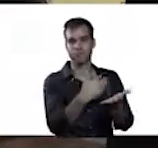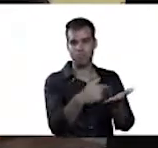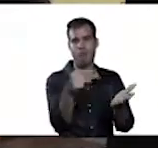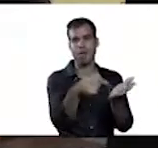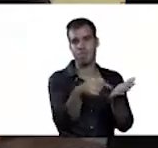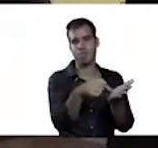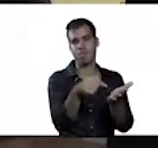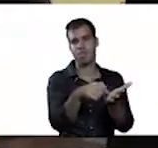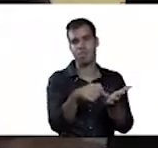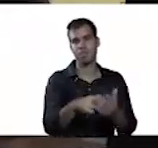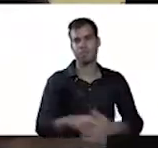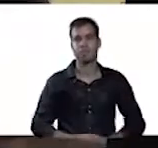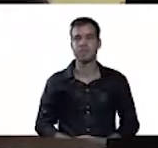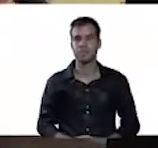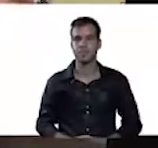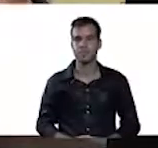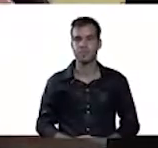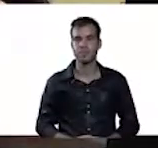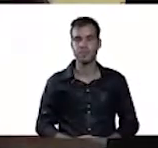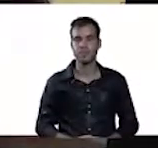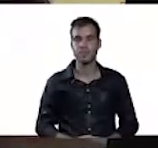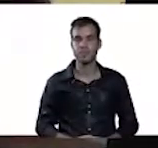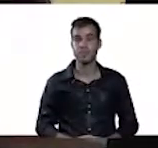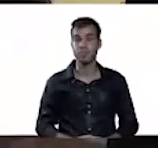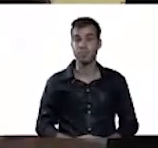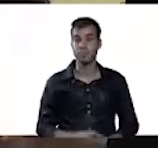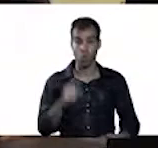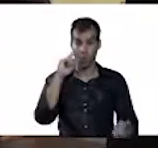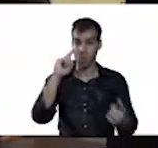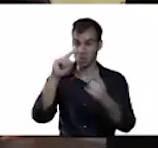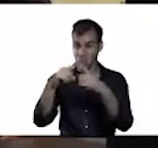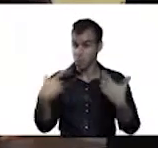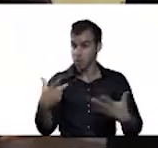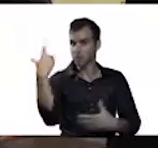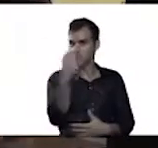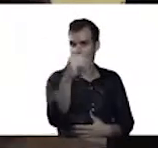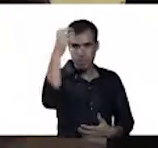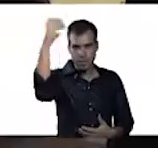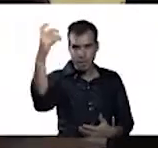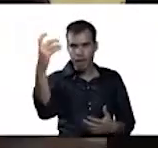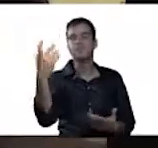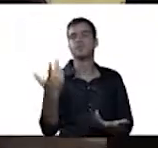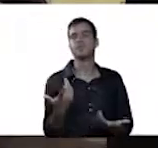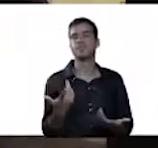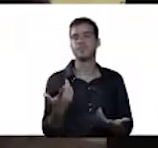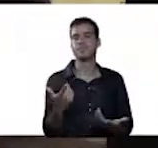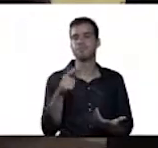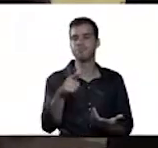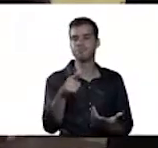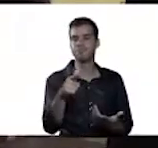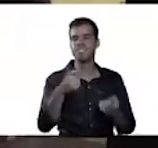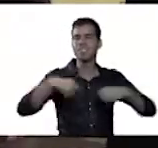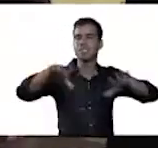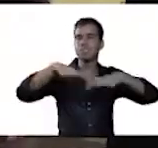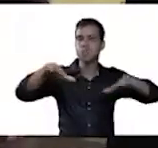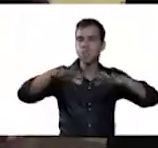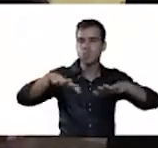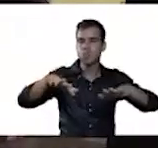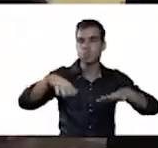texto. Deben establecer los objetivos de este golpe teniendo en cuenta el contexto en que se